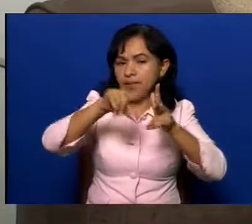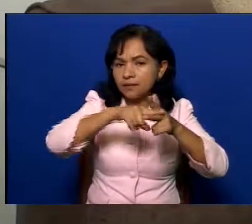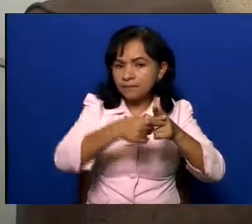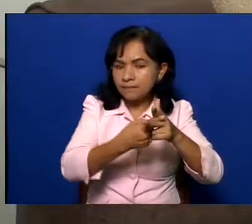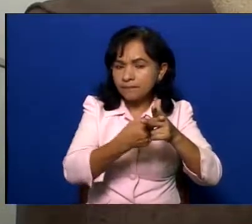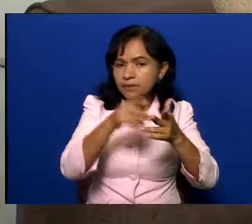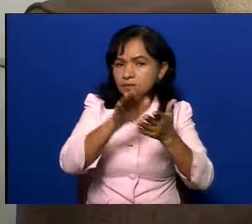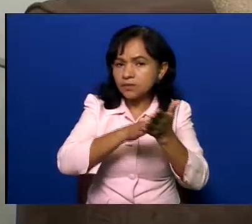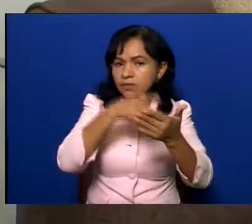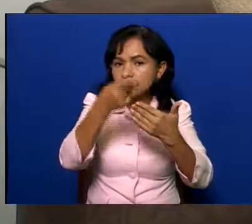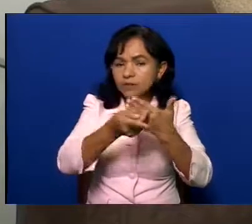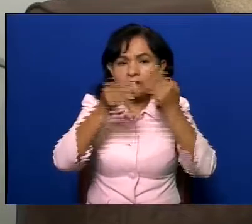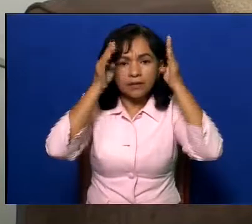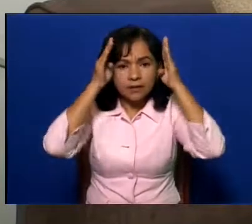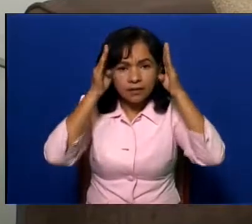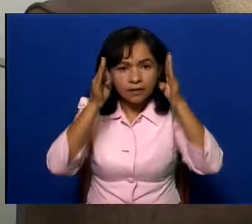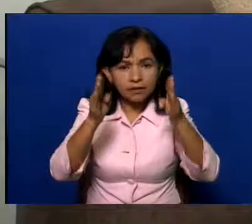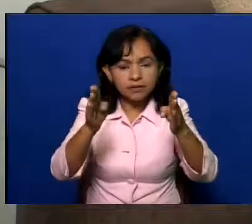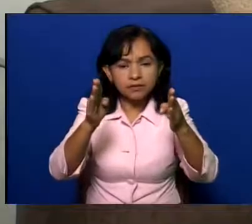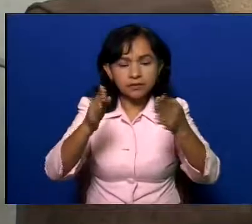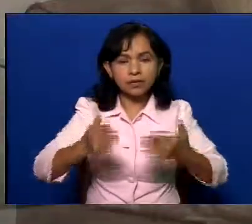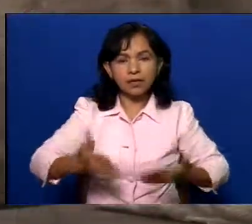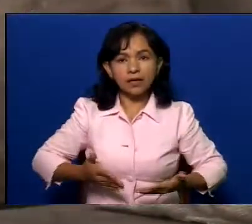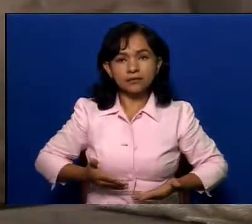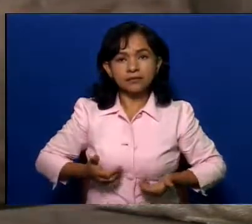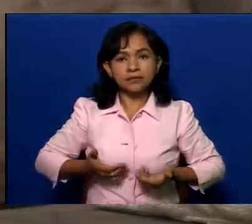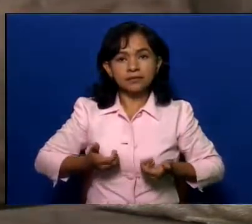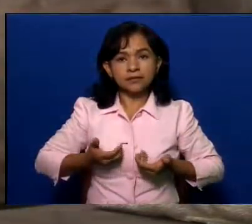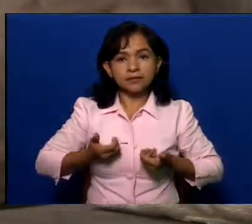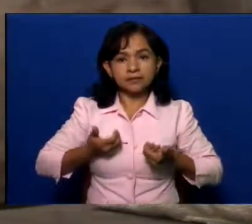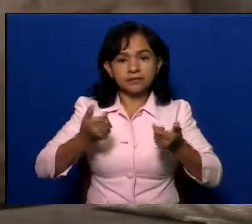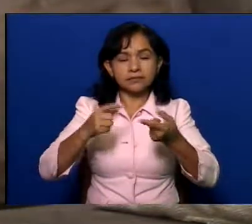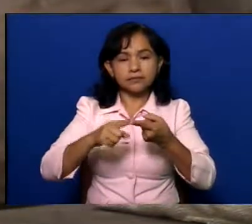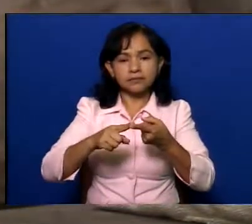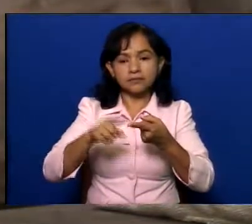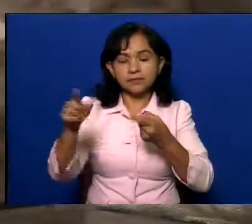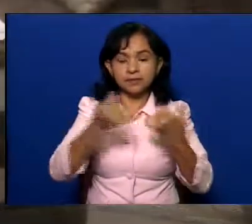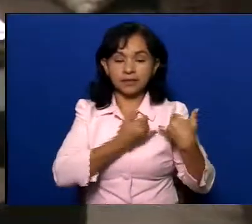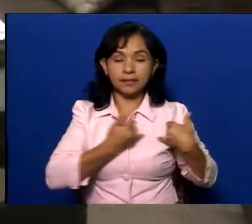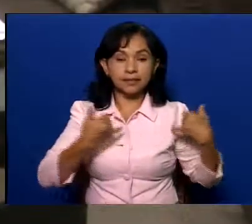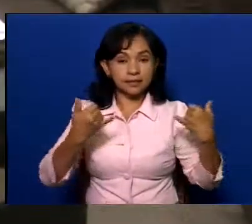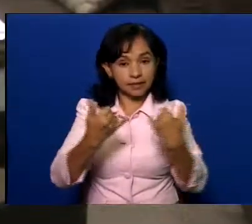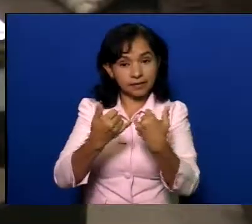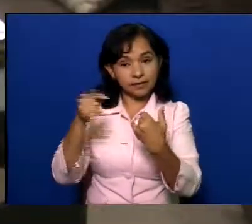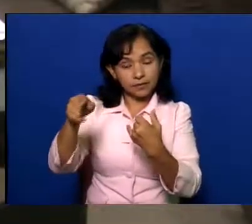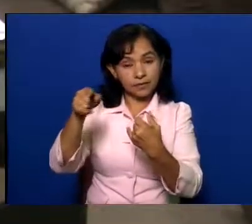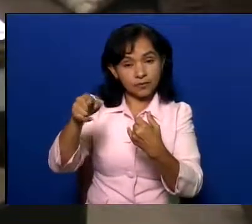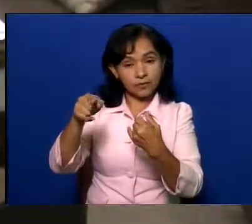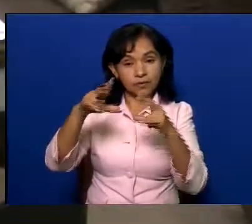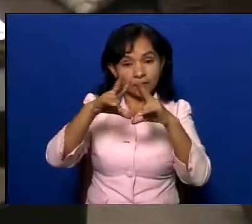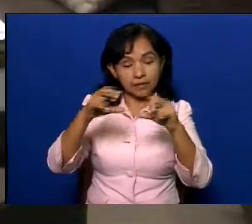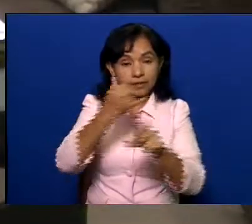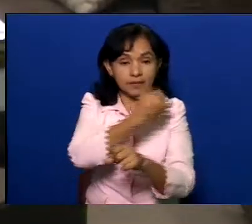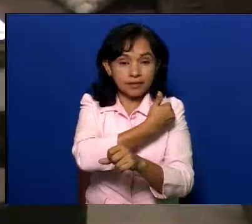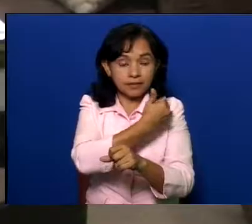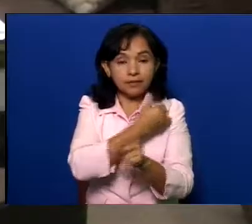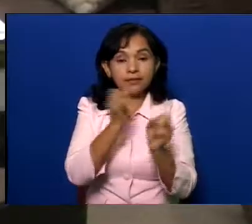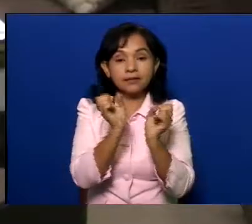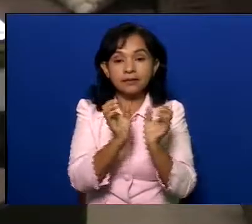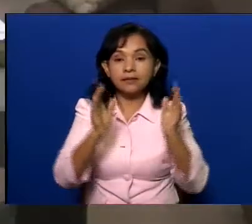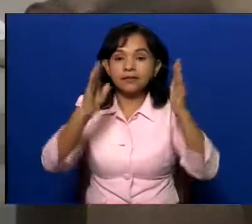acidez, los dolores gástricos. A nivel respiratorio, los problemas de tos y eso,